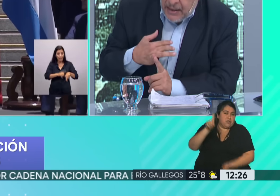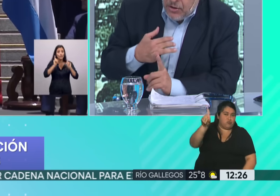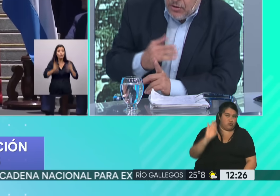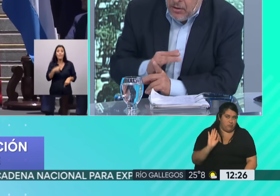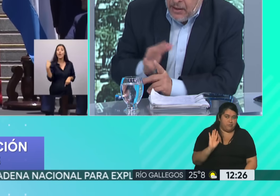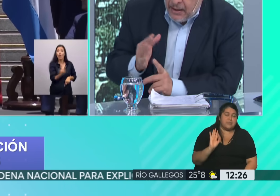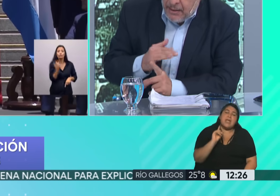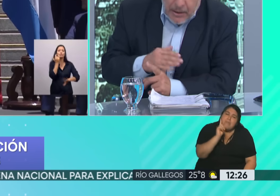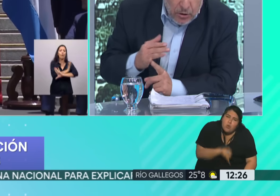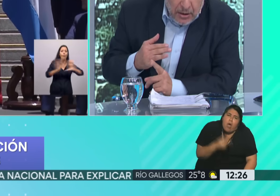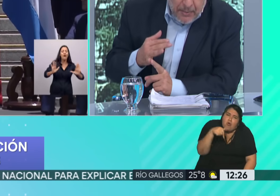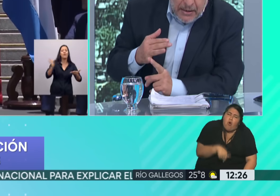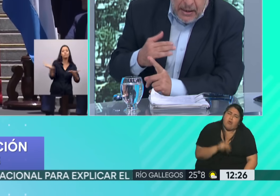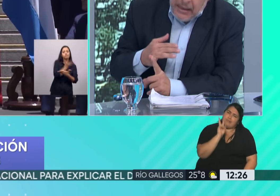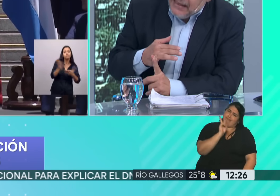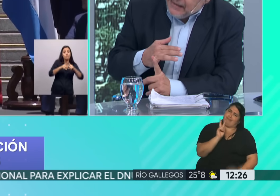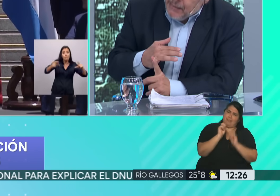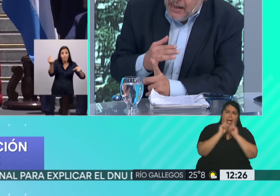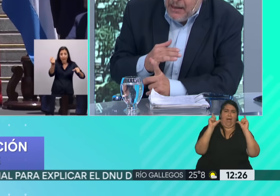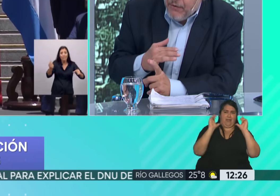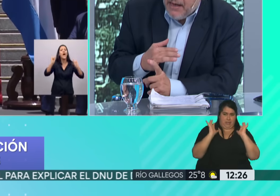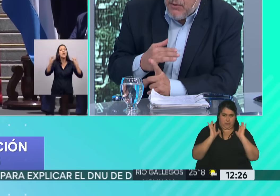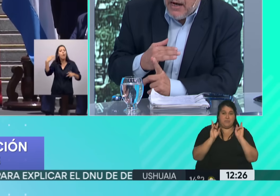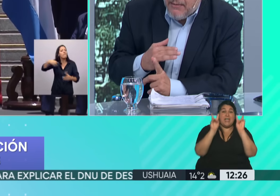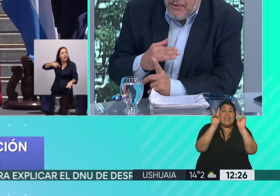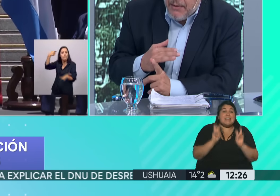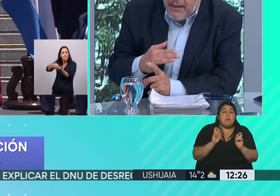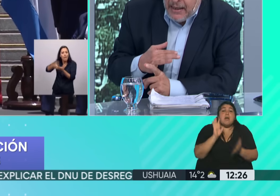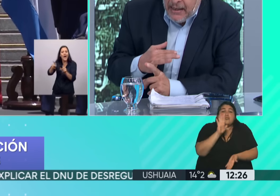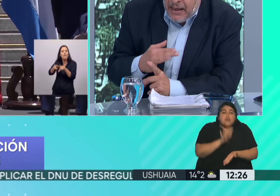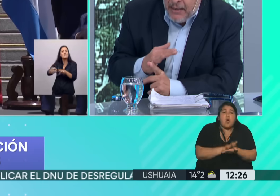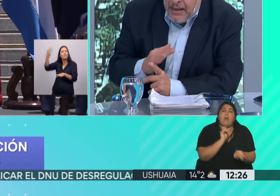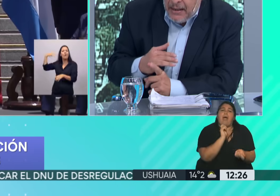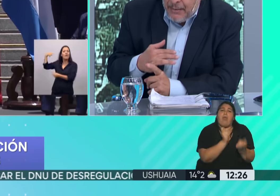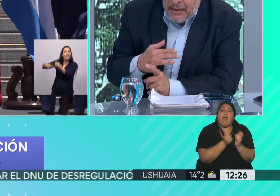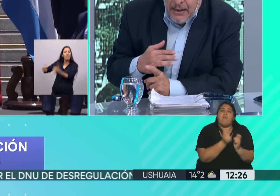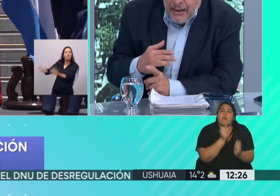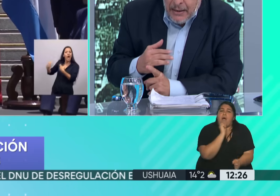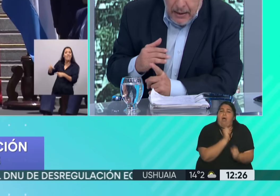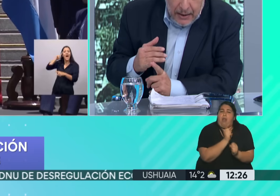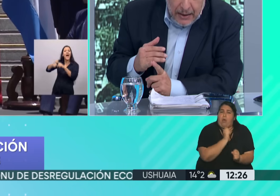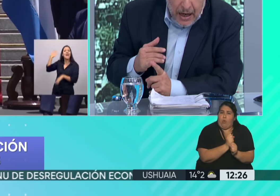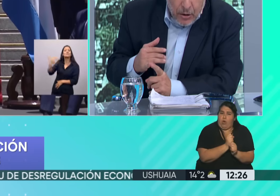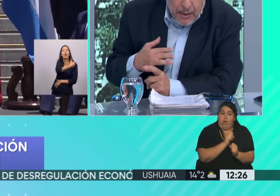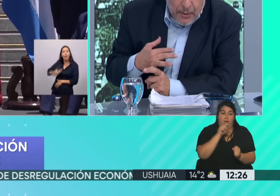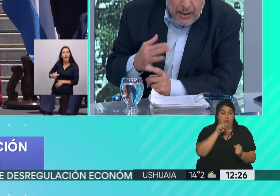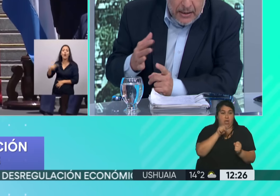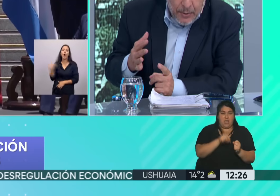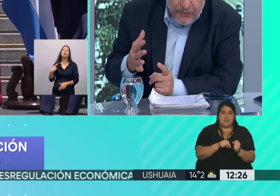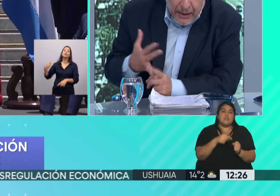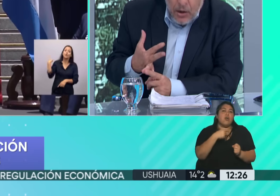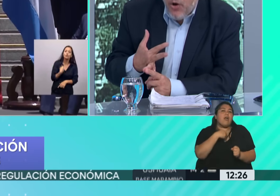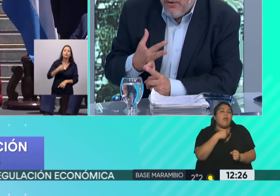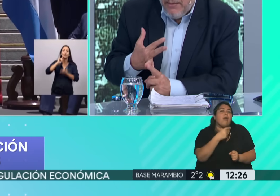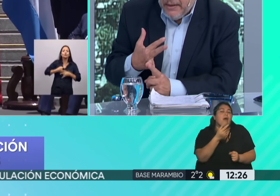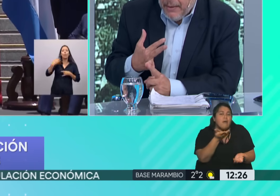prestar atención repaso si te parece tema reformas laborales vamos a ver de de qué viene el tema de de las normas laborales que se